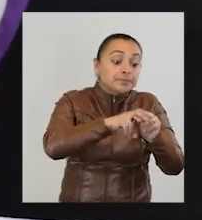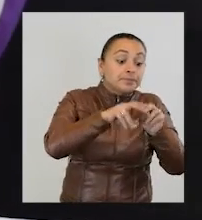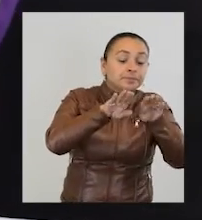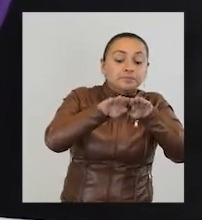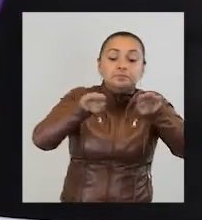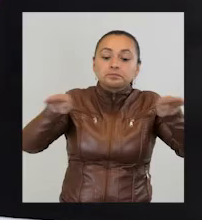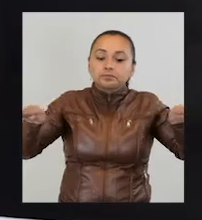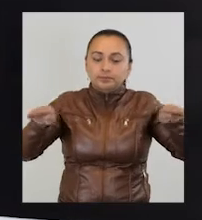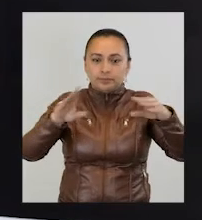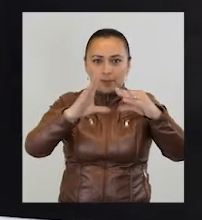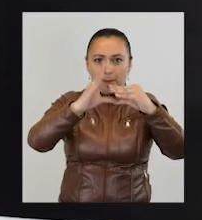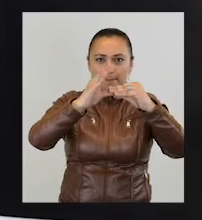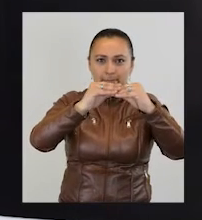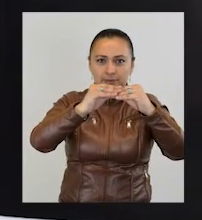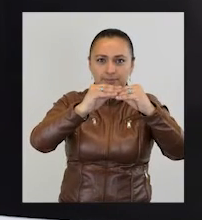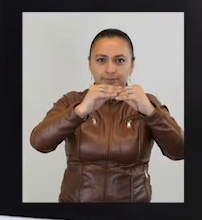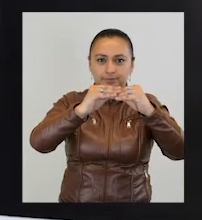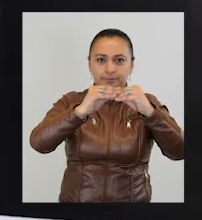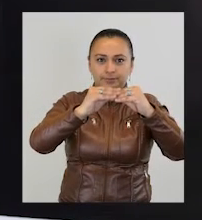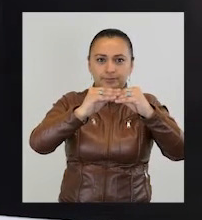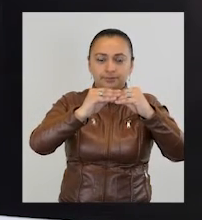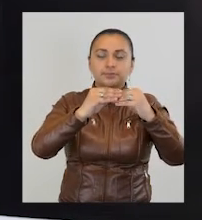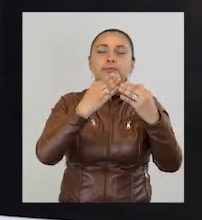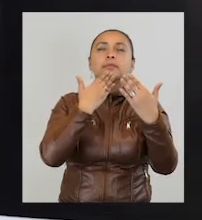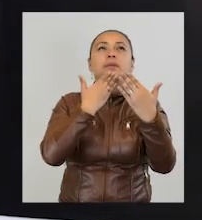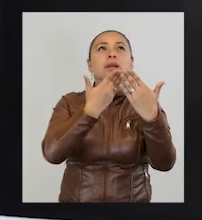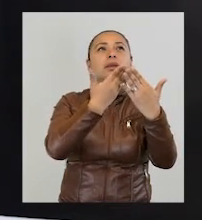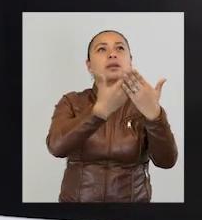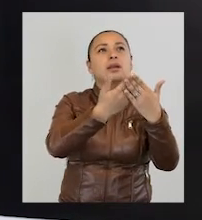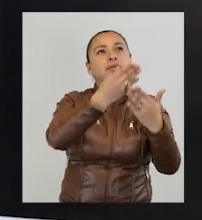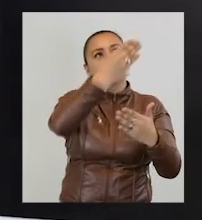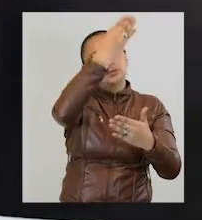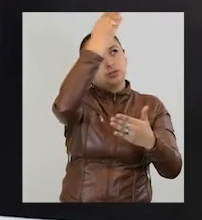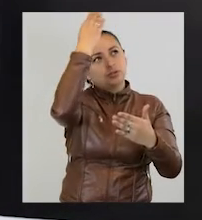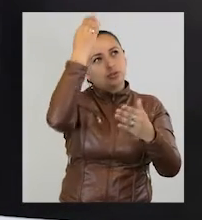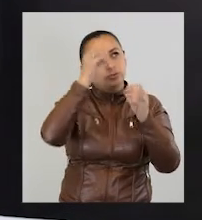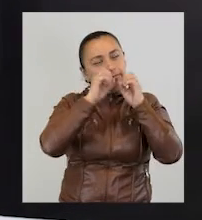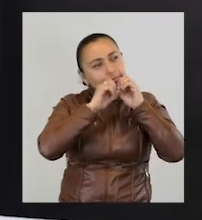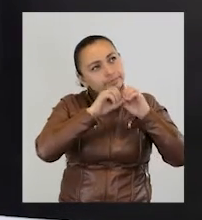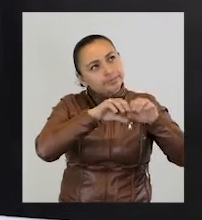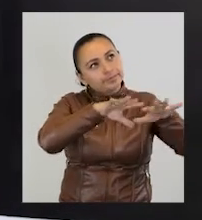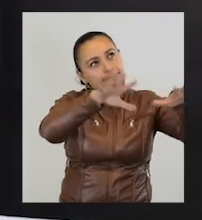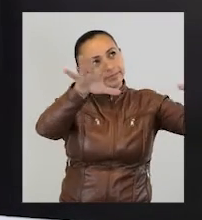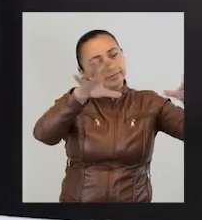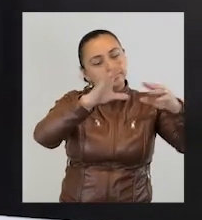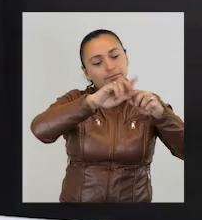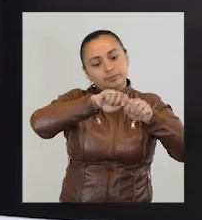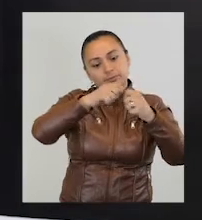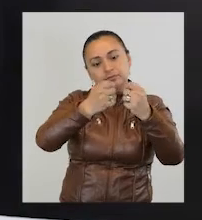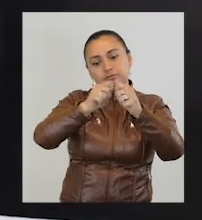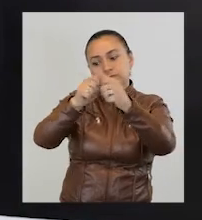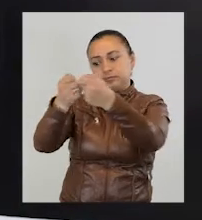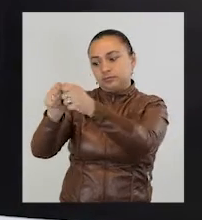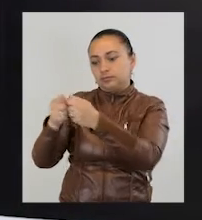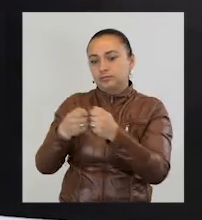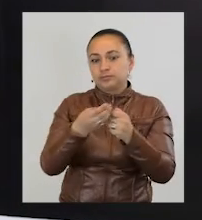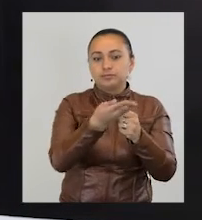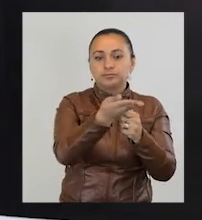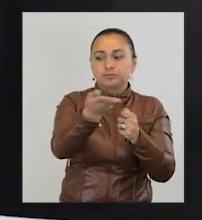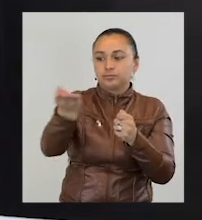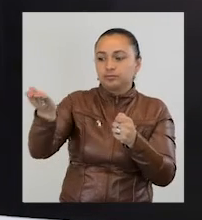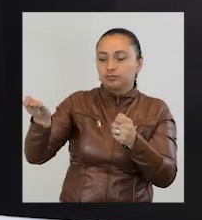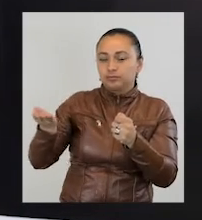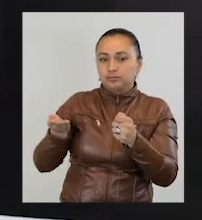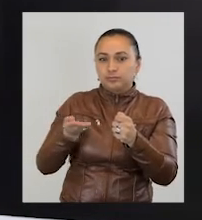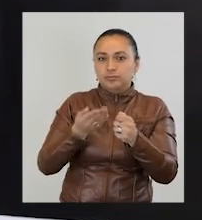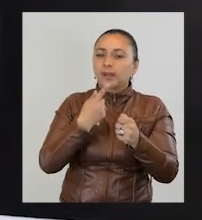nuestra liberación, estando sentado a la mesa, tomó pan en sus manos, dándote gracias, te bendijo, lo